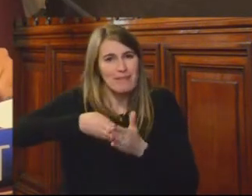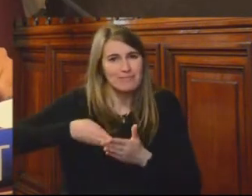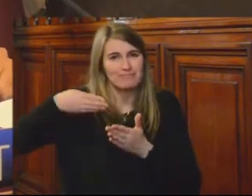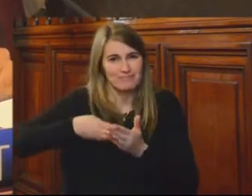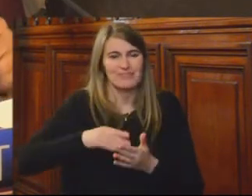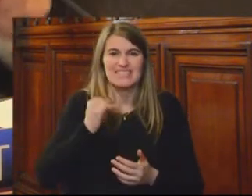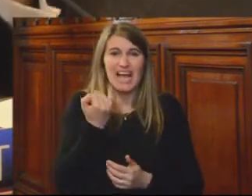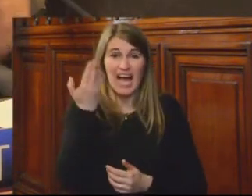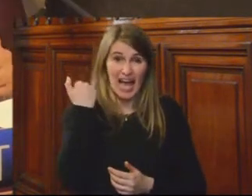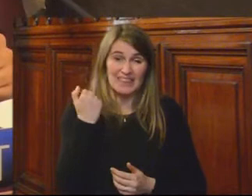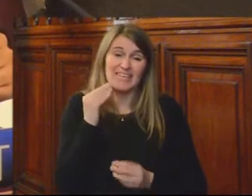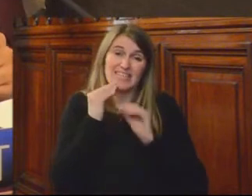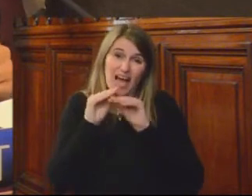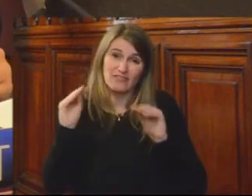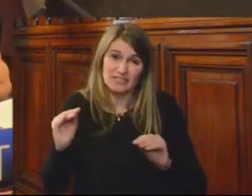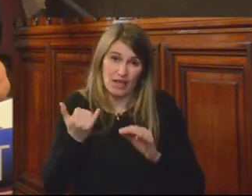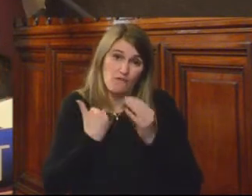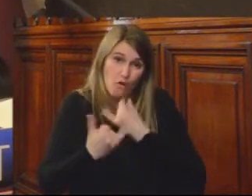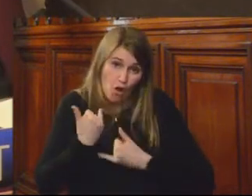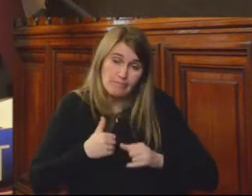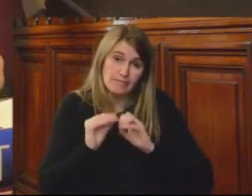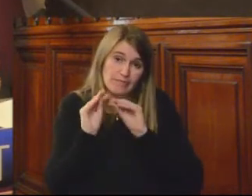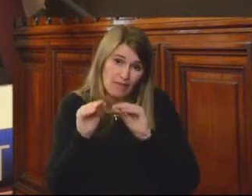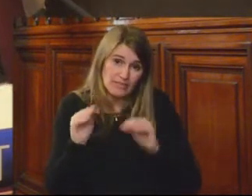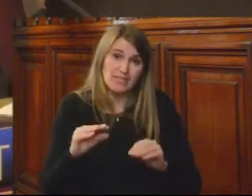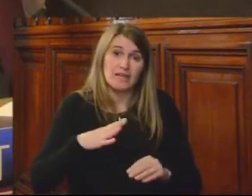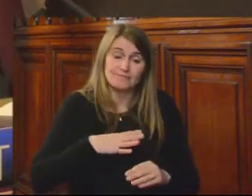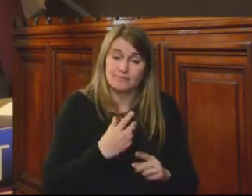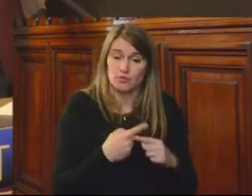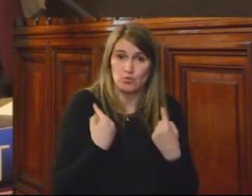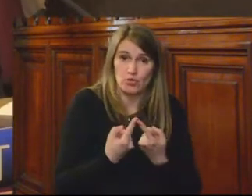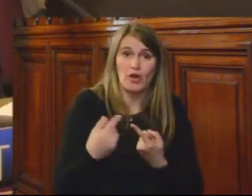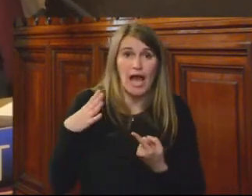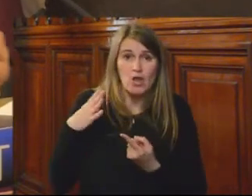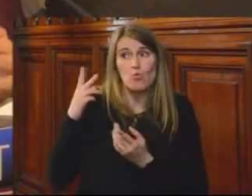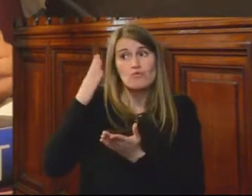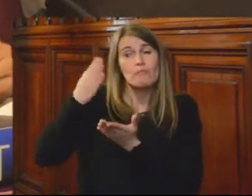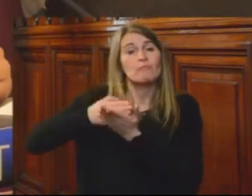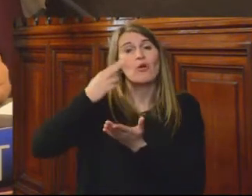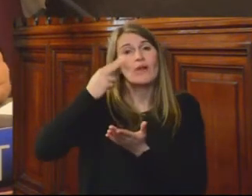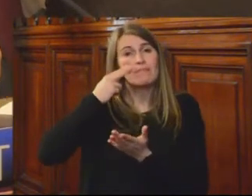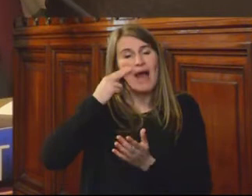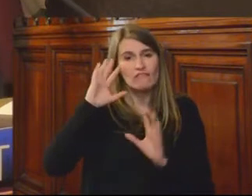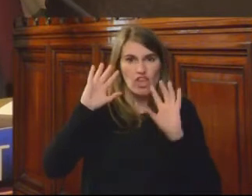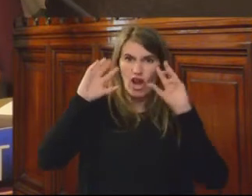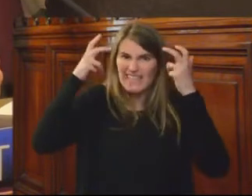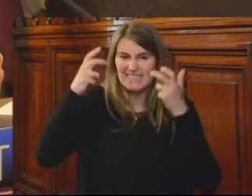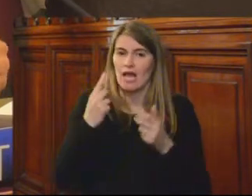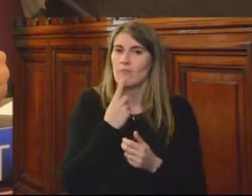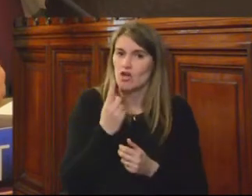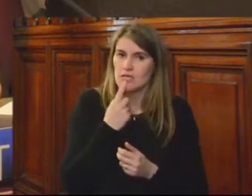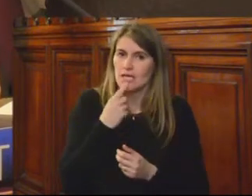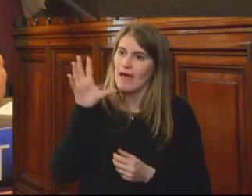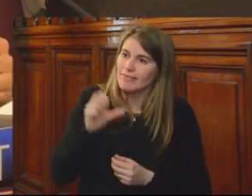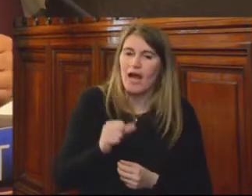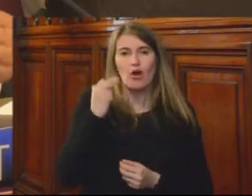en su momento, durante este año 2017 fuimos víctimas de un importante episodio de violencia política que trajo consecuencias